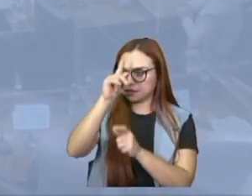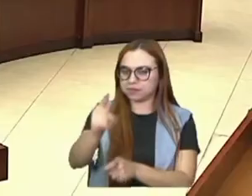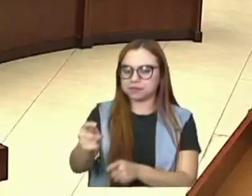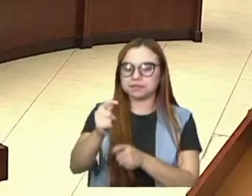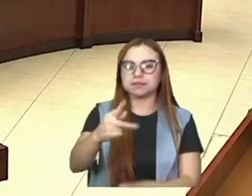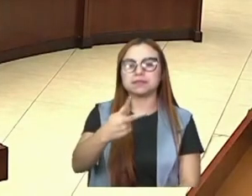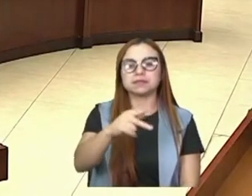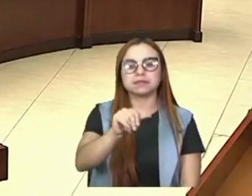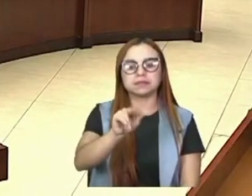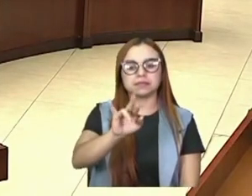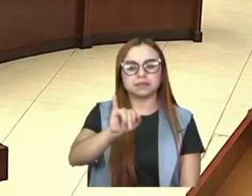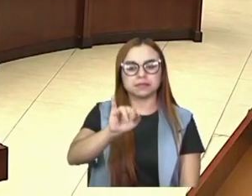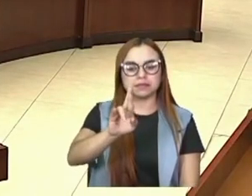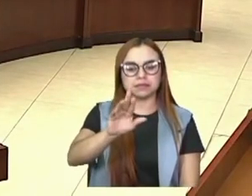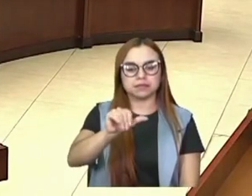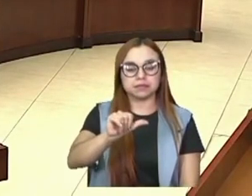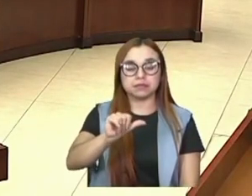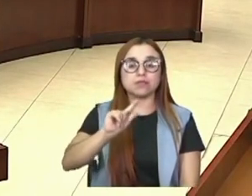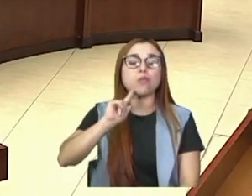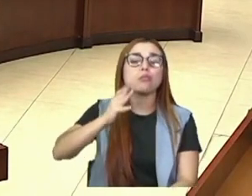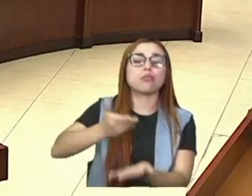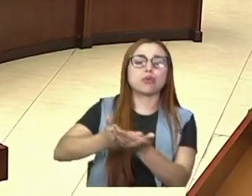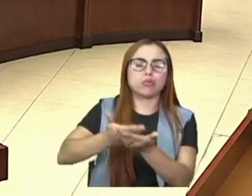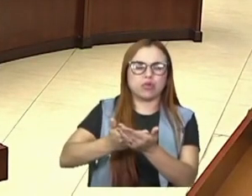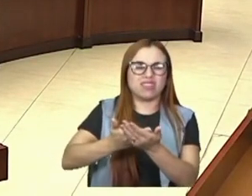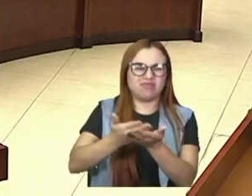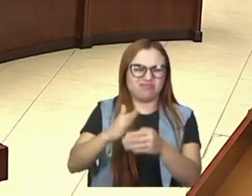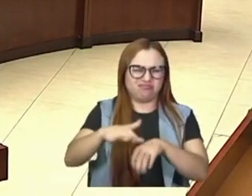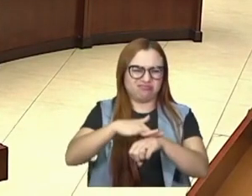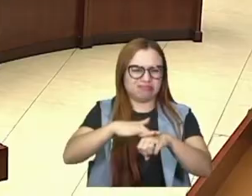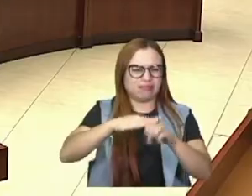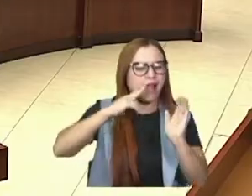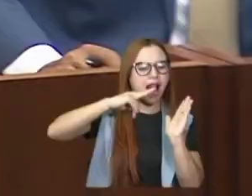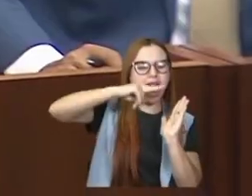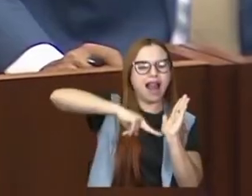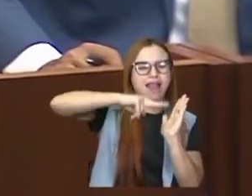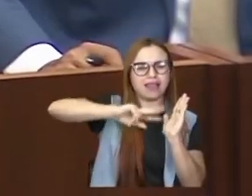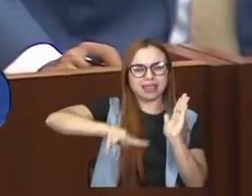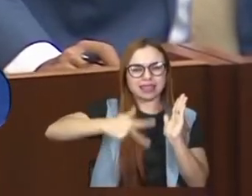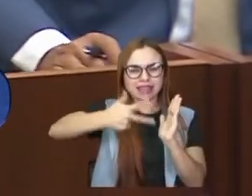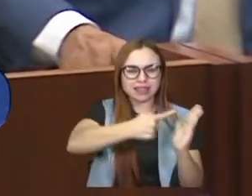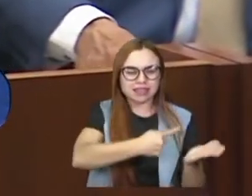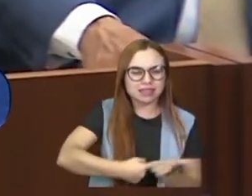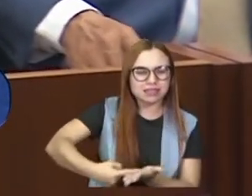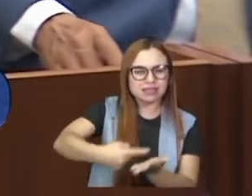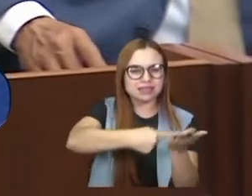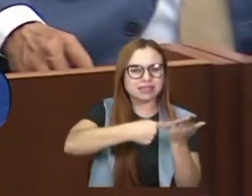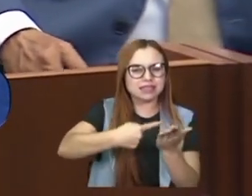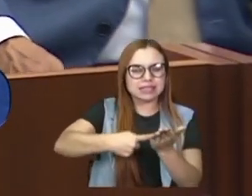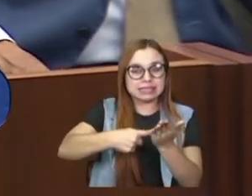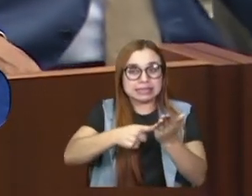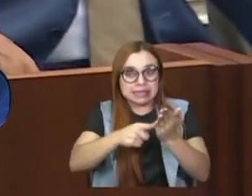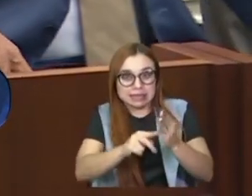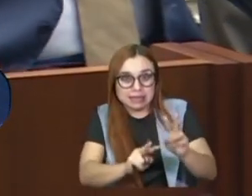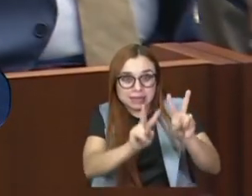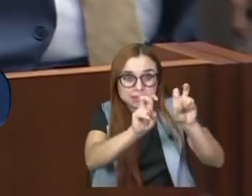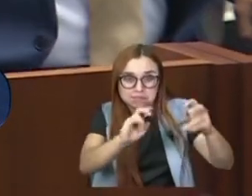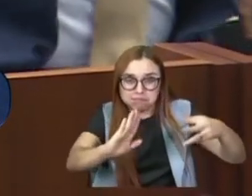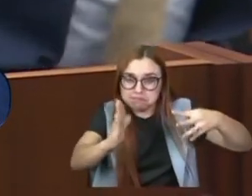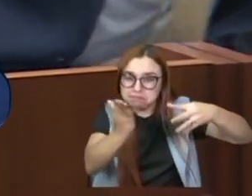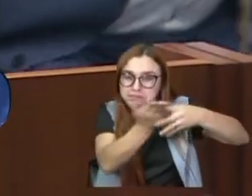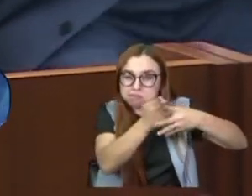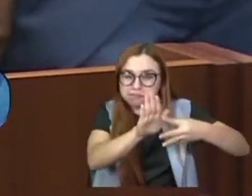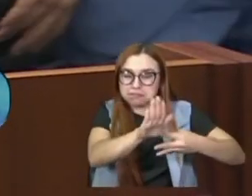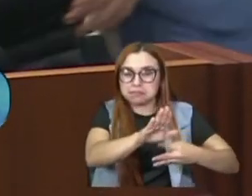Barth propone que se omita la lectura en tercer debate de la parte dispositiva del proyecto de ley 890, que